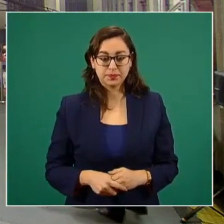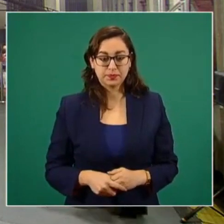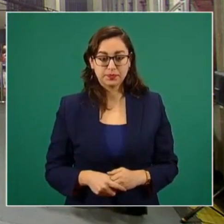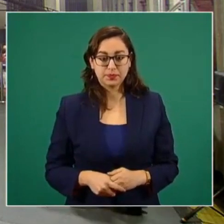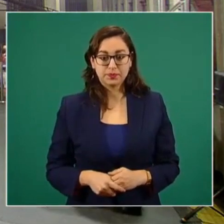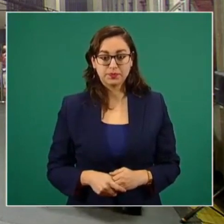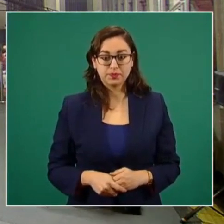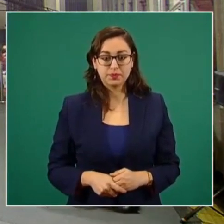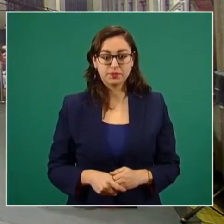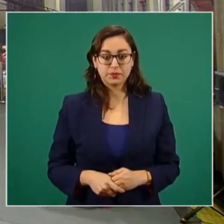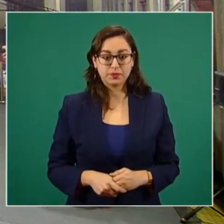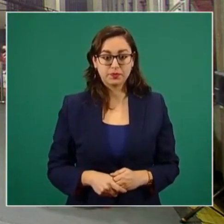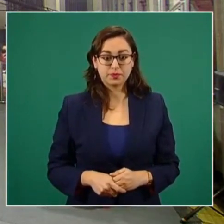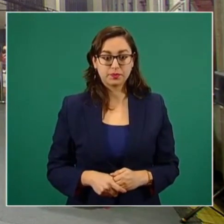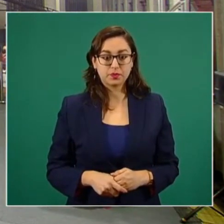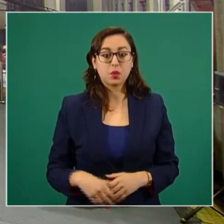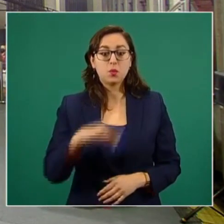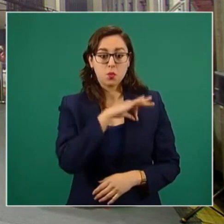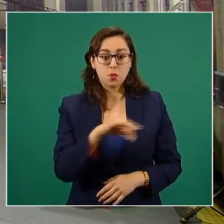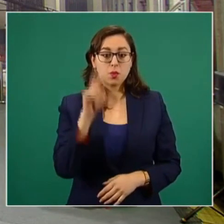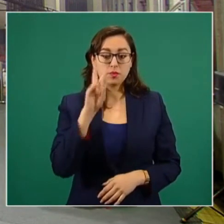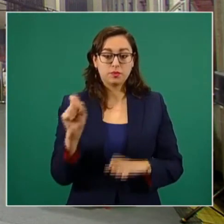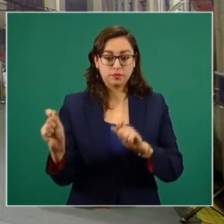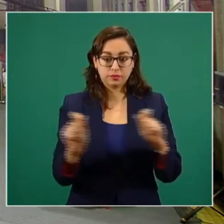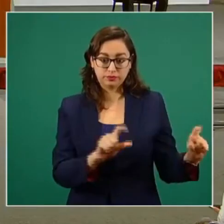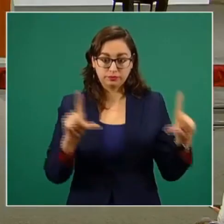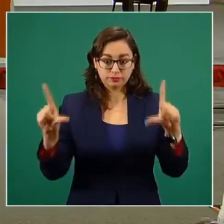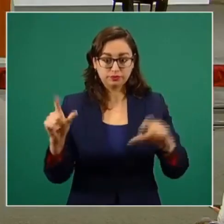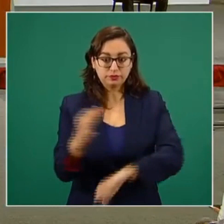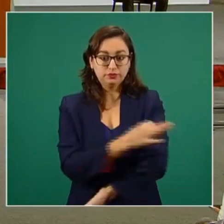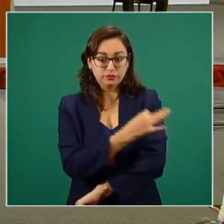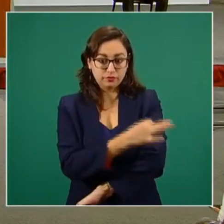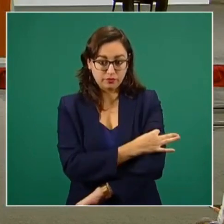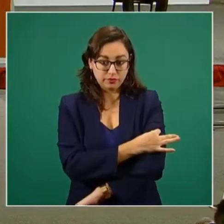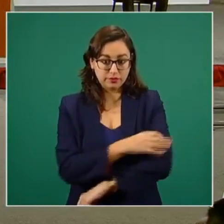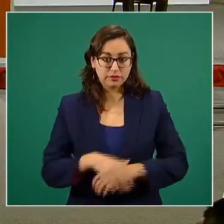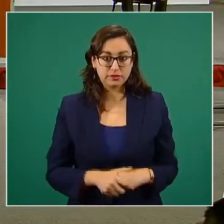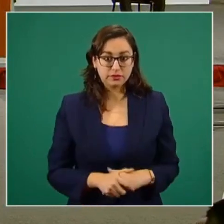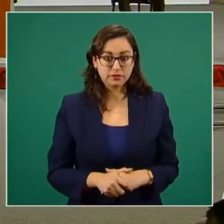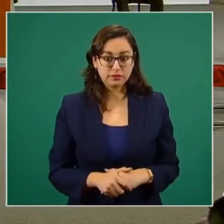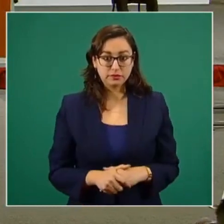Sería bueno que se ponga la gráfica de la vacuna.